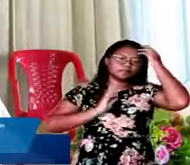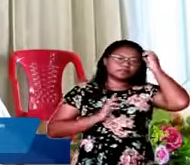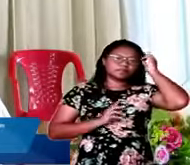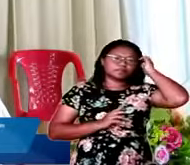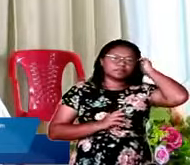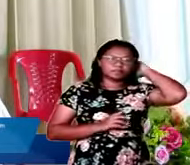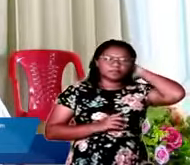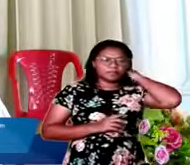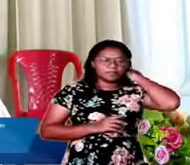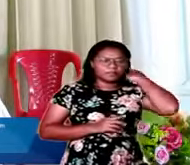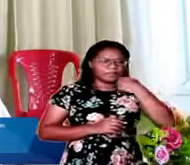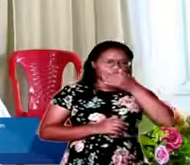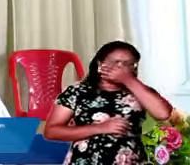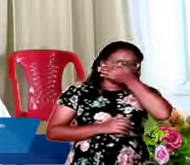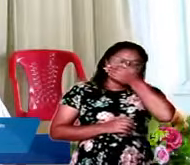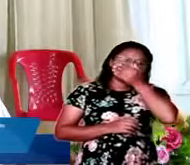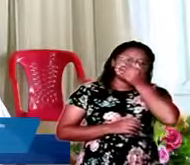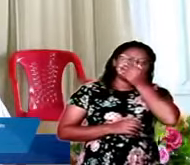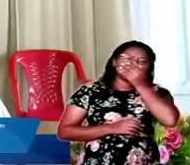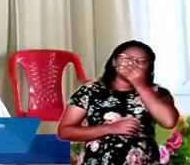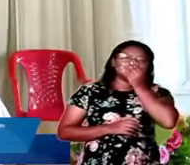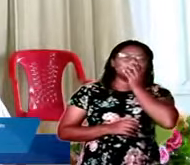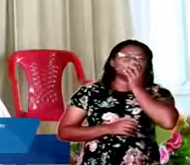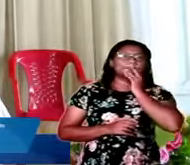¿Recuerdan la regla de oro?